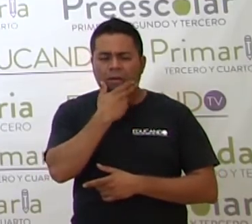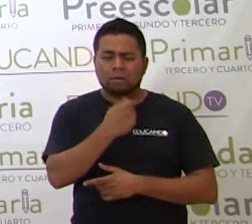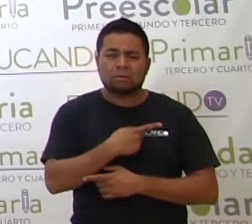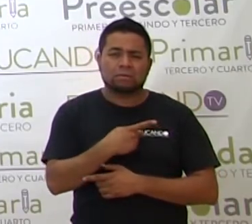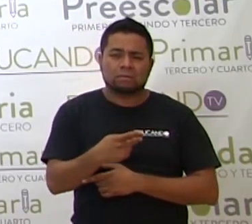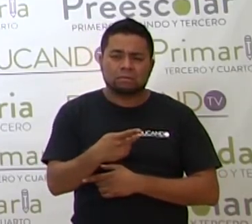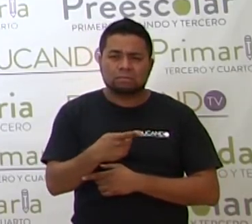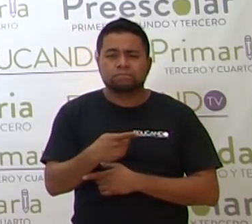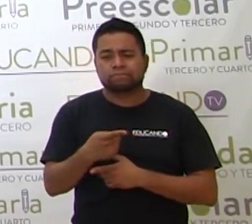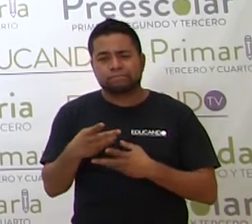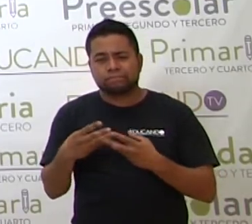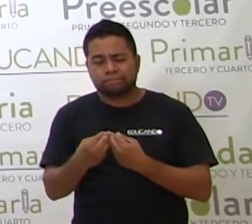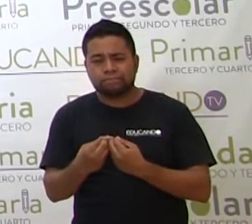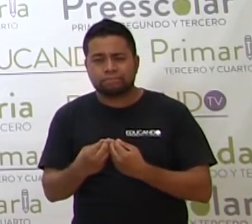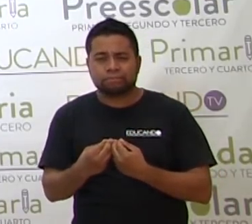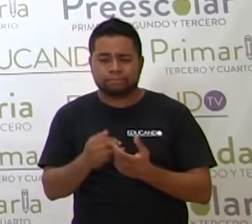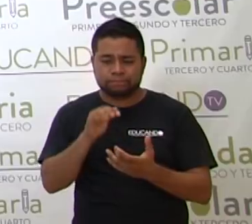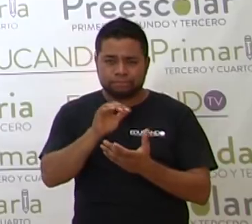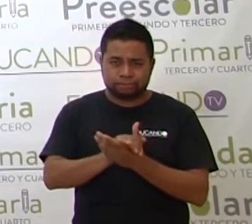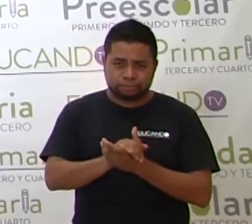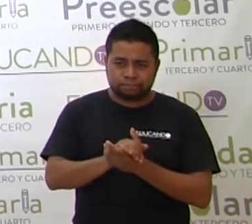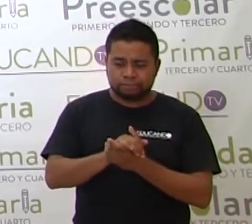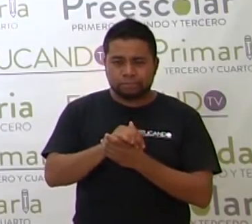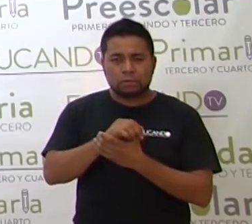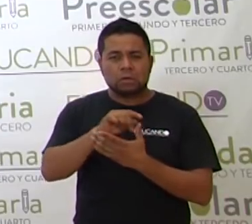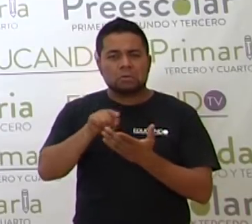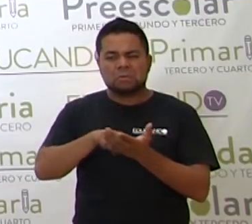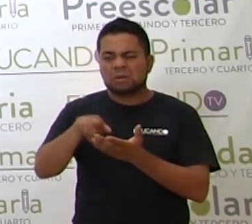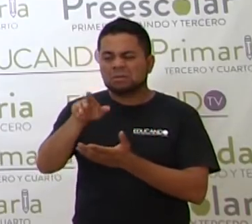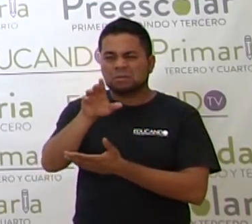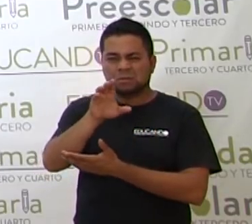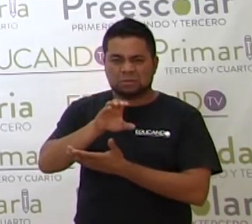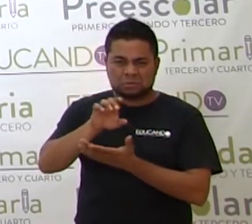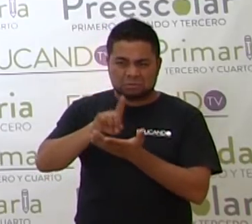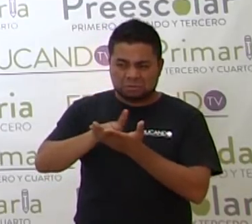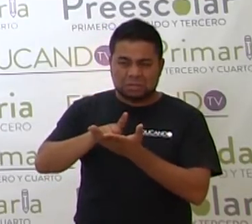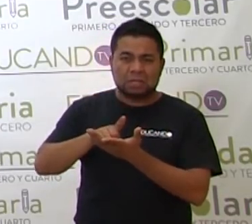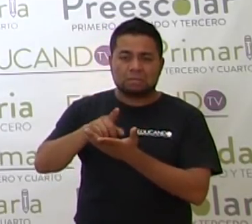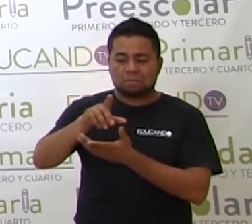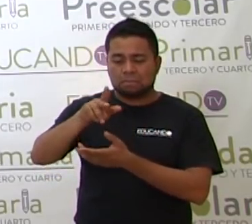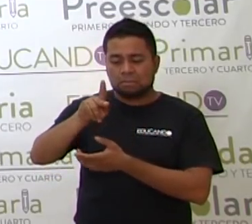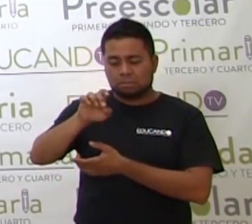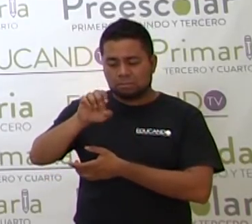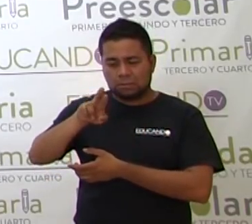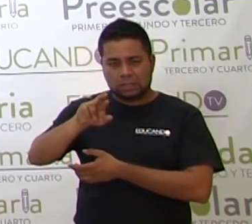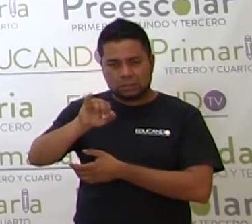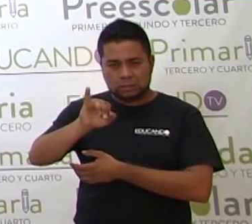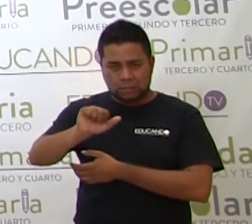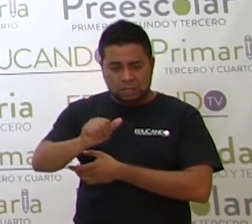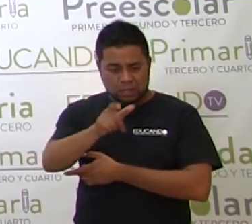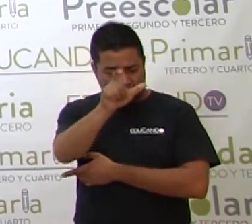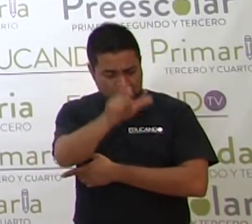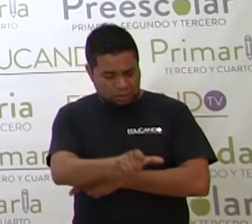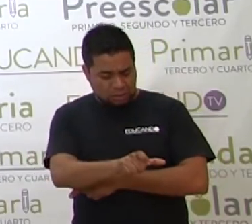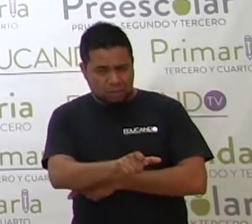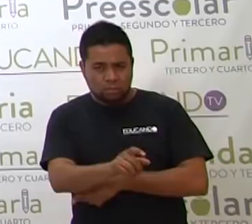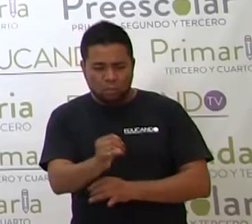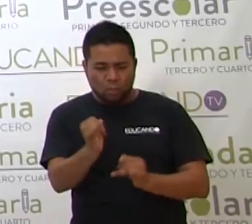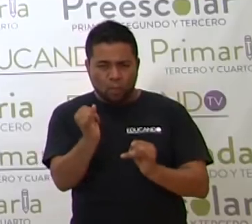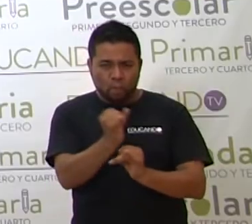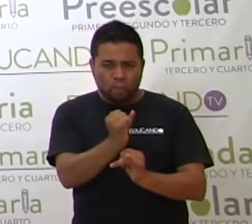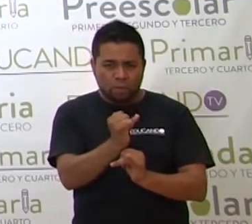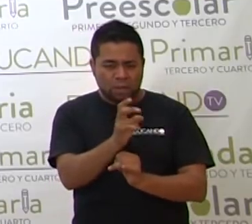con su esposa en una ciudad de Persia. Él era un hombre delgado, como de 30